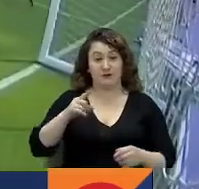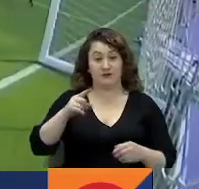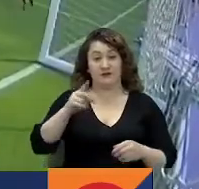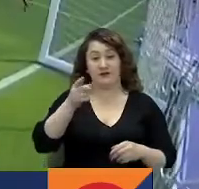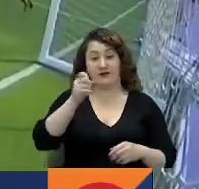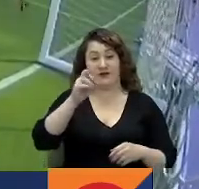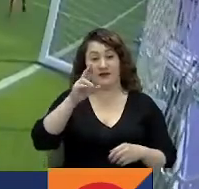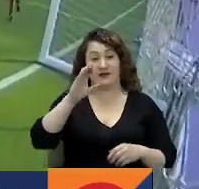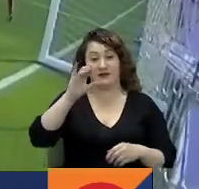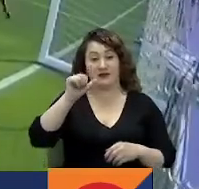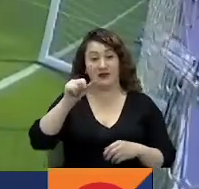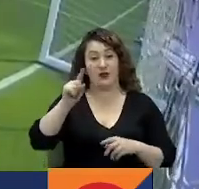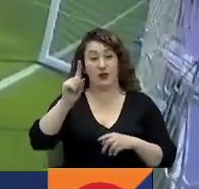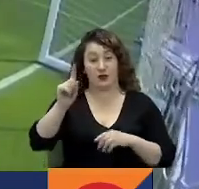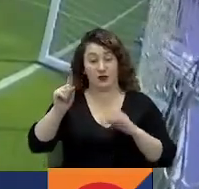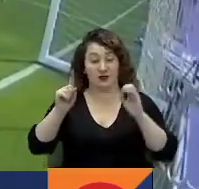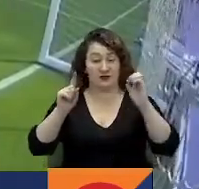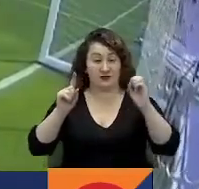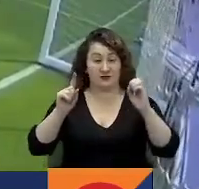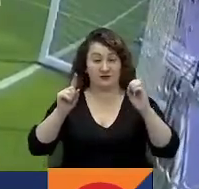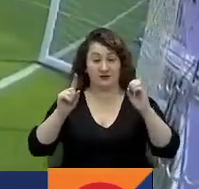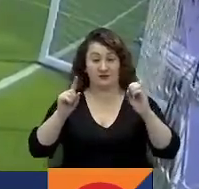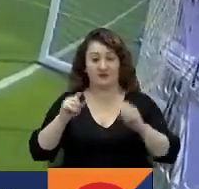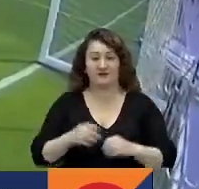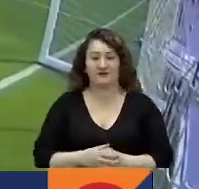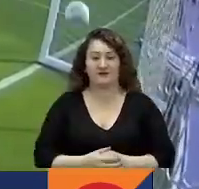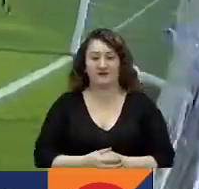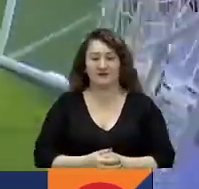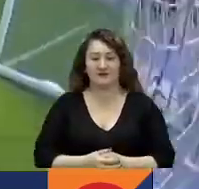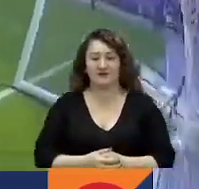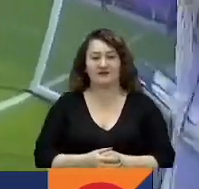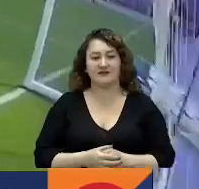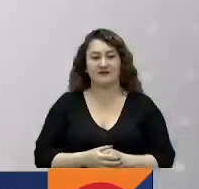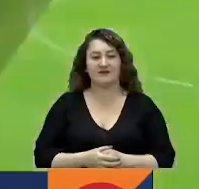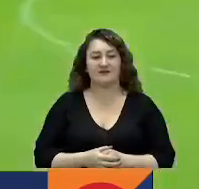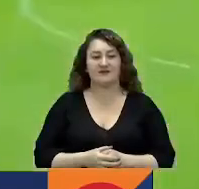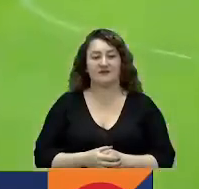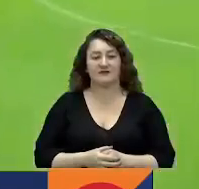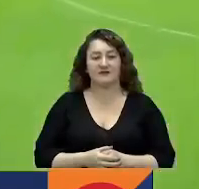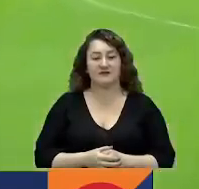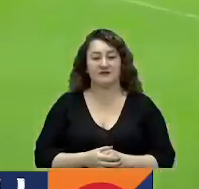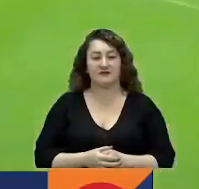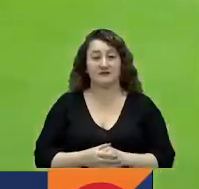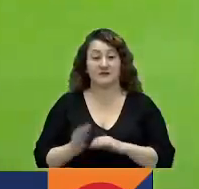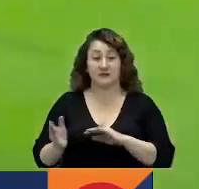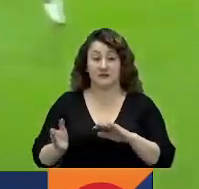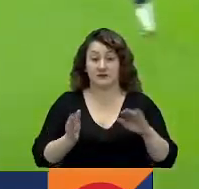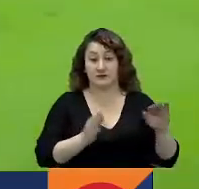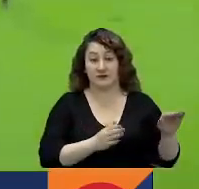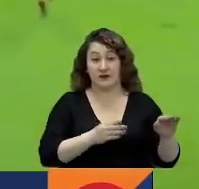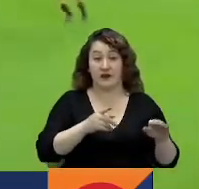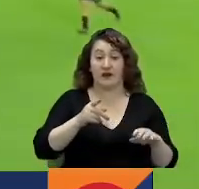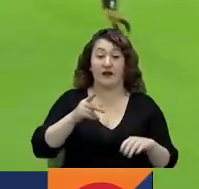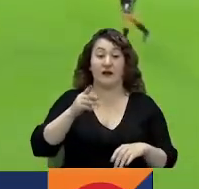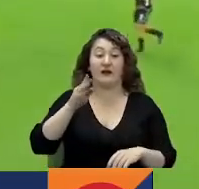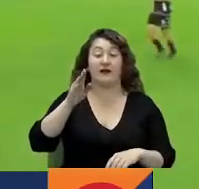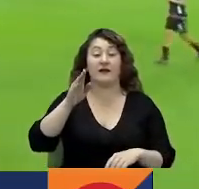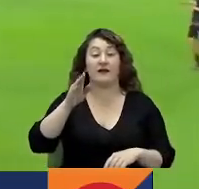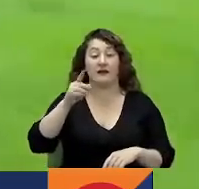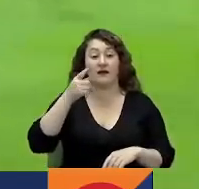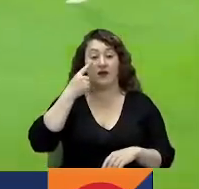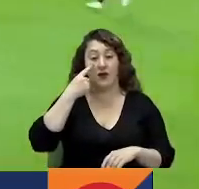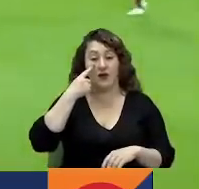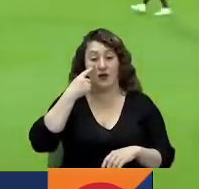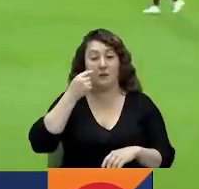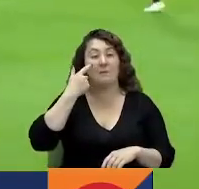García. 1-0 para el Escarlata de Cali contra Alianza Petrolera. El pase es de Leider Verdugo, aunque pareciera de